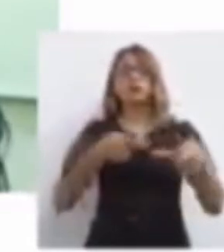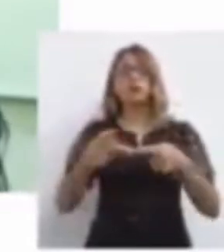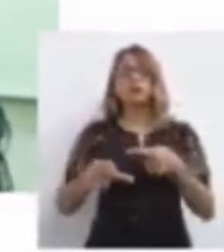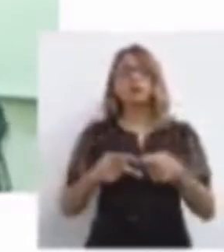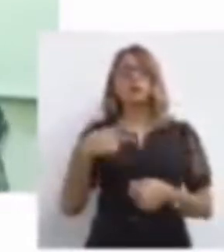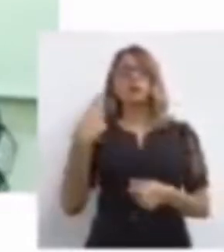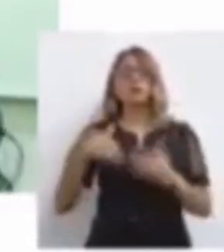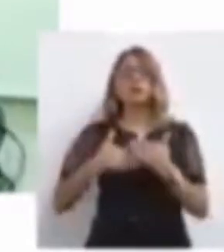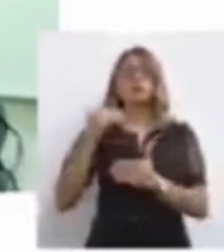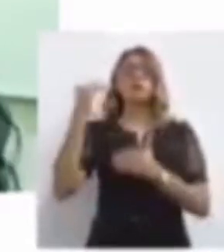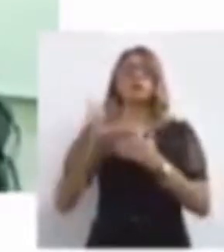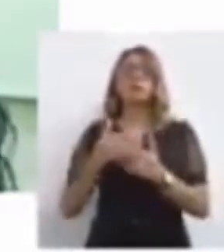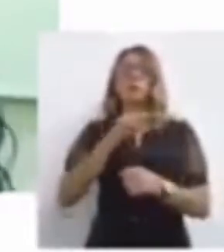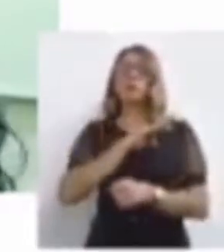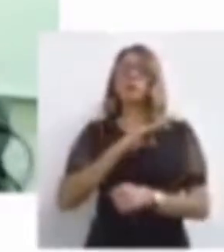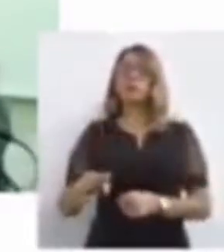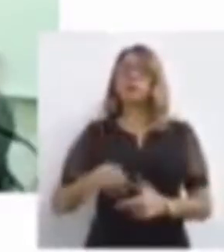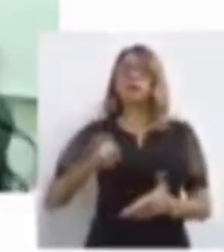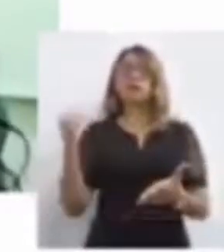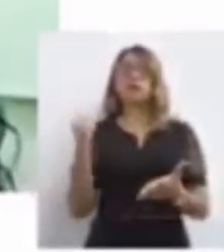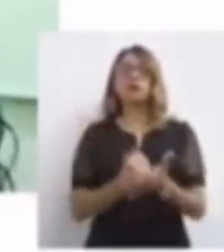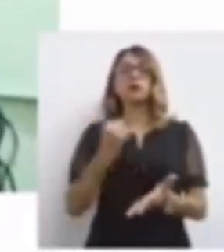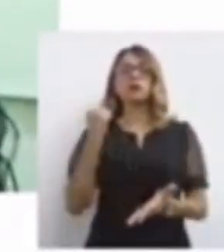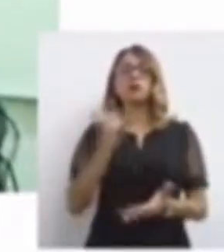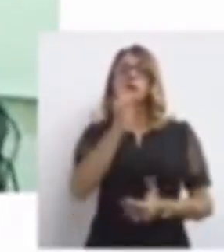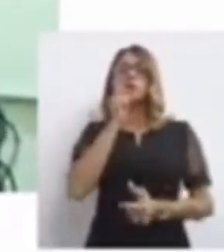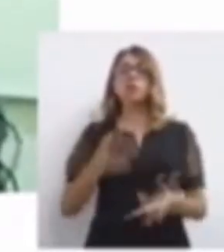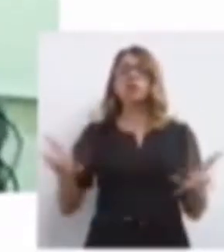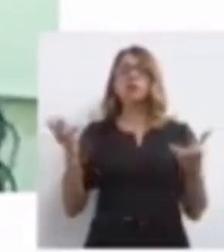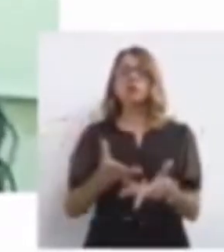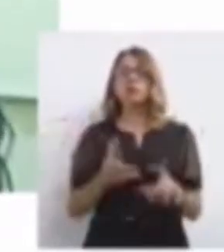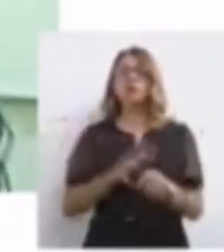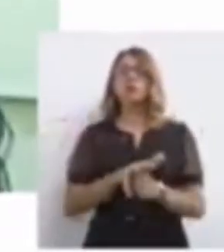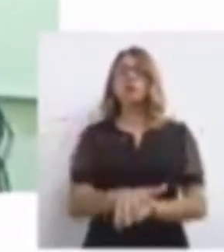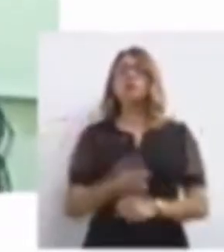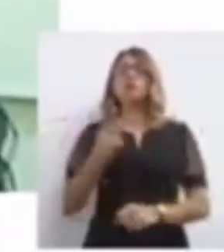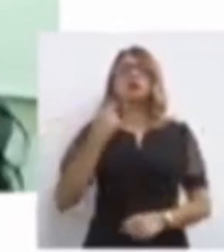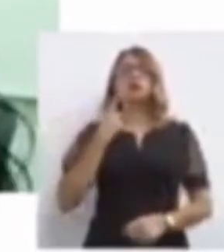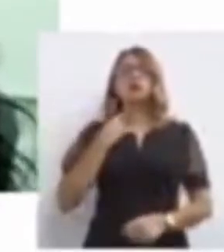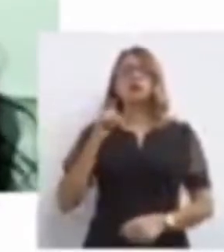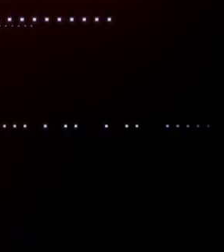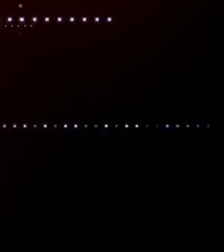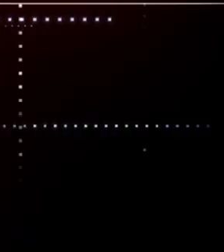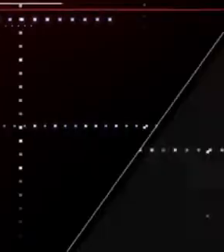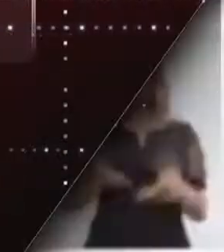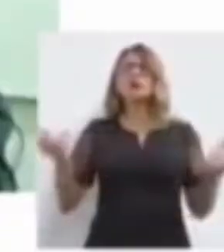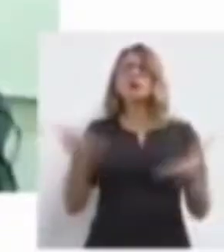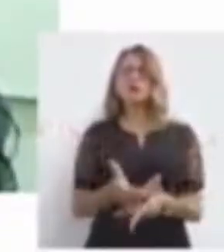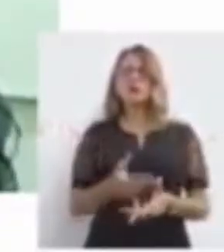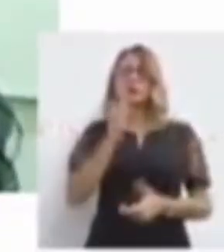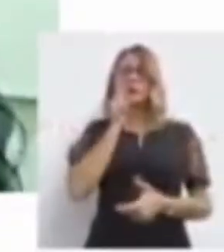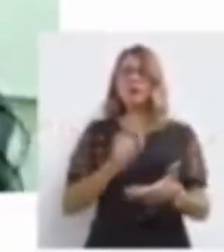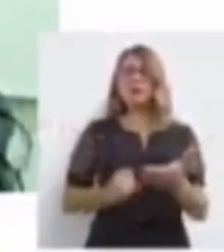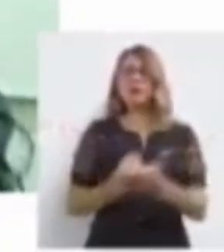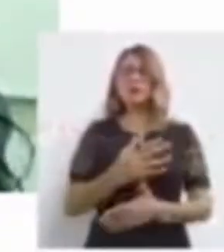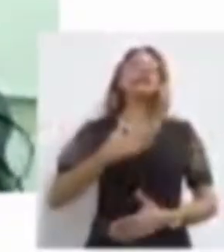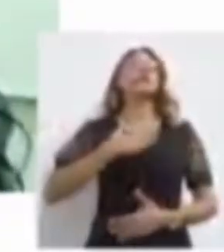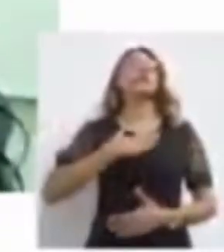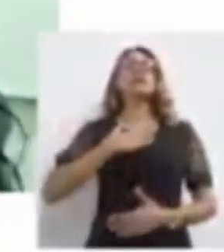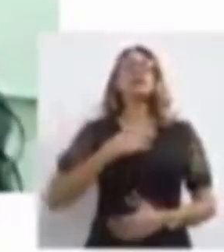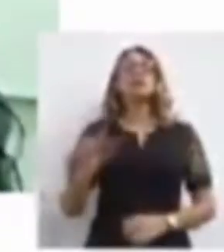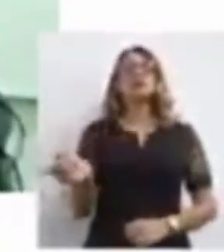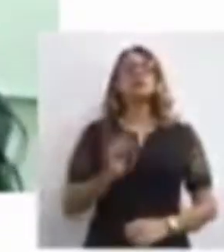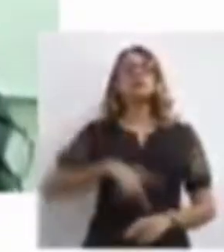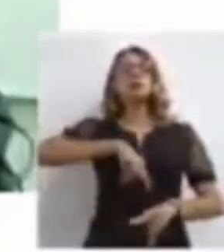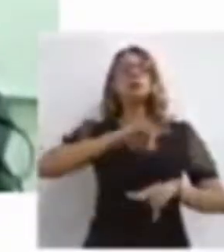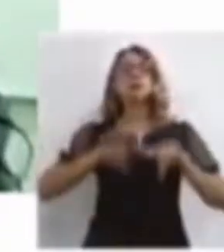partidos políticos que tendrán derecho a dichas prerrogativas al mantener su registro. La consejera hizo esta aclaración porque